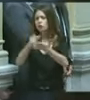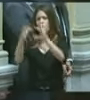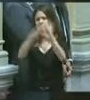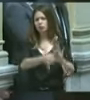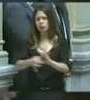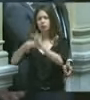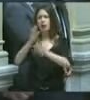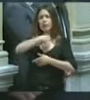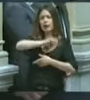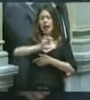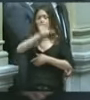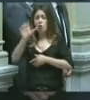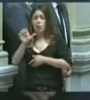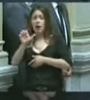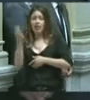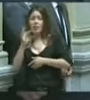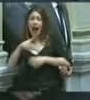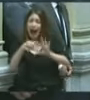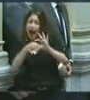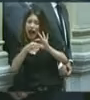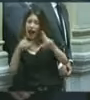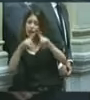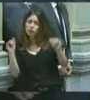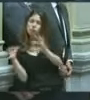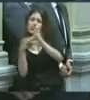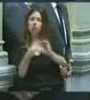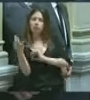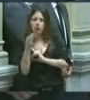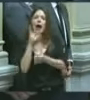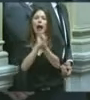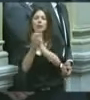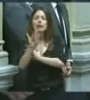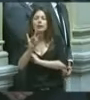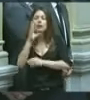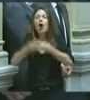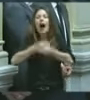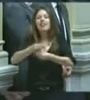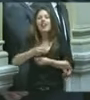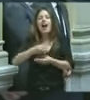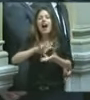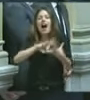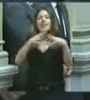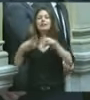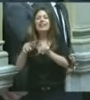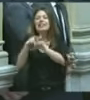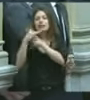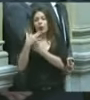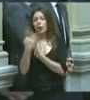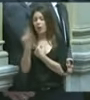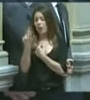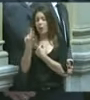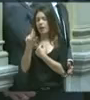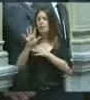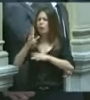España, y Asturias no se puede quedar atrás. Habrá que cambiar, y habrá que hacerlo adaptando el ritmo a nuestras circunstancias, pero